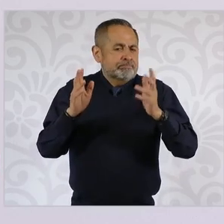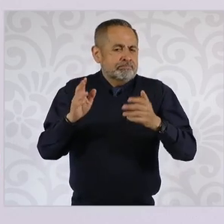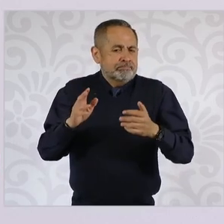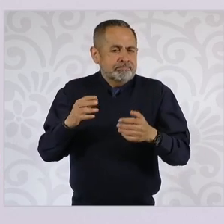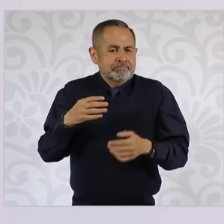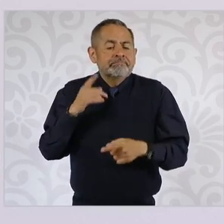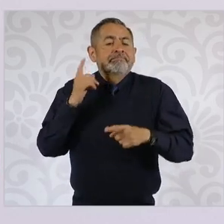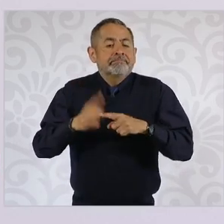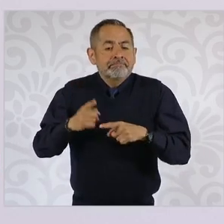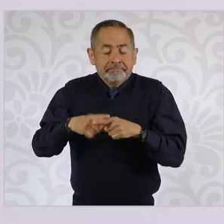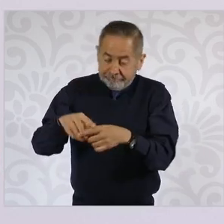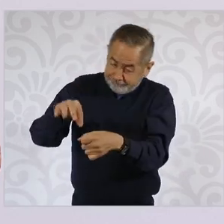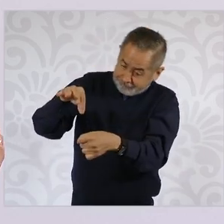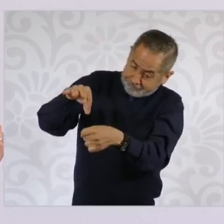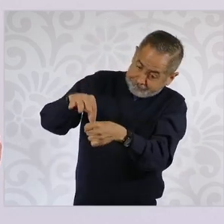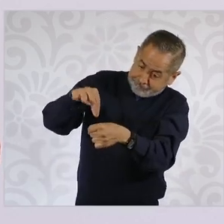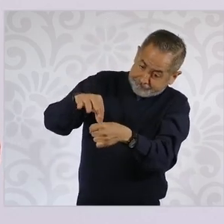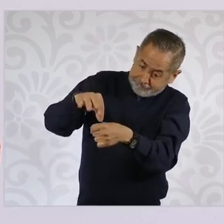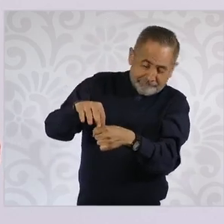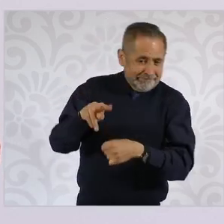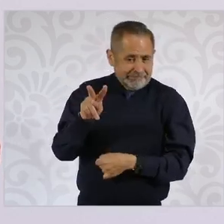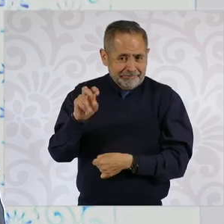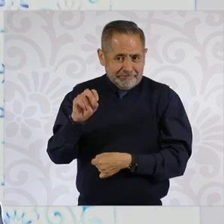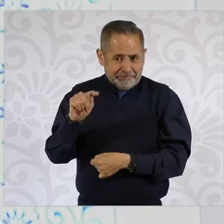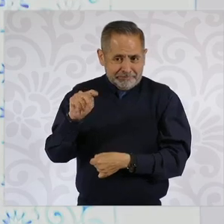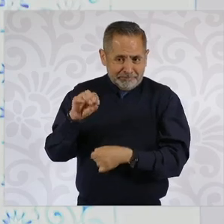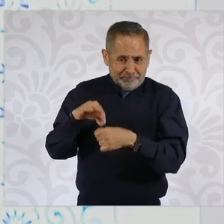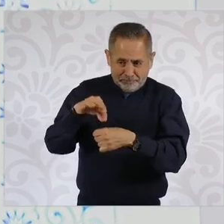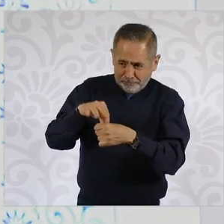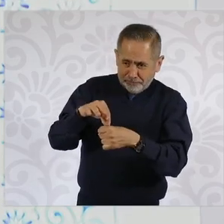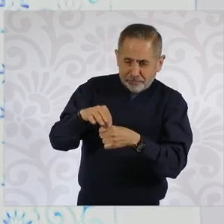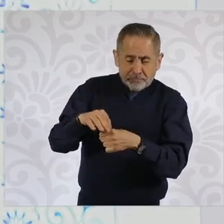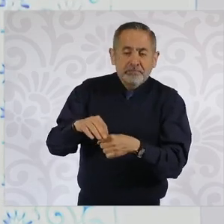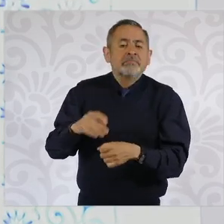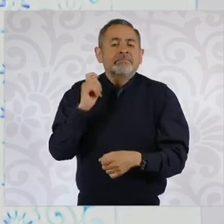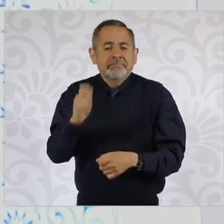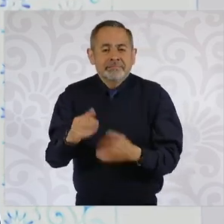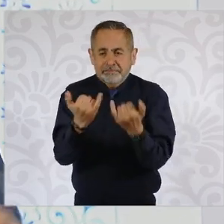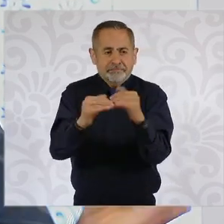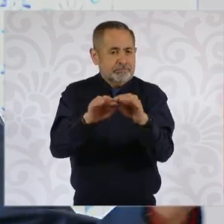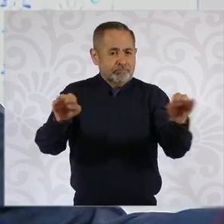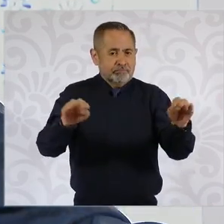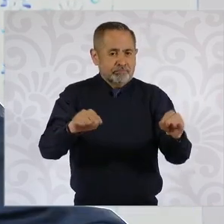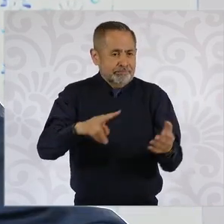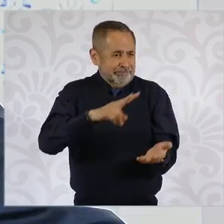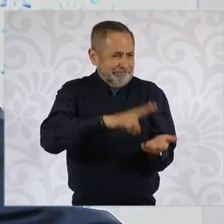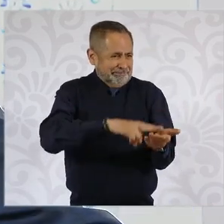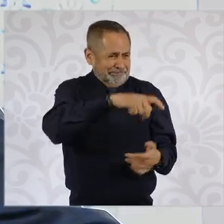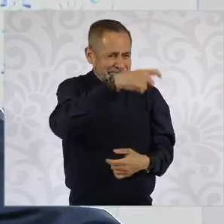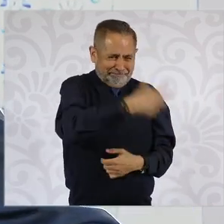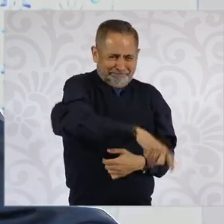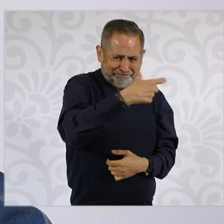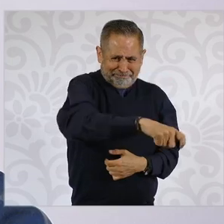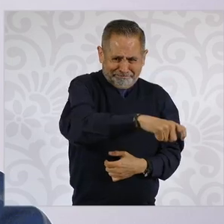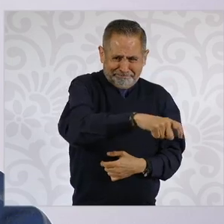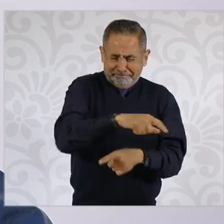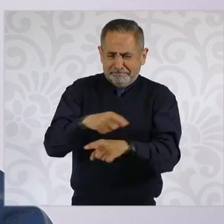es que el voto es el mismo de la persona más rica, de la persona más humilde.